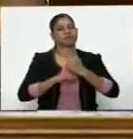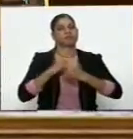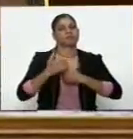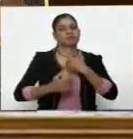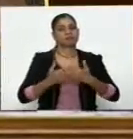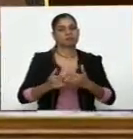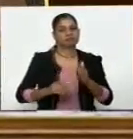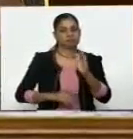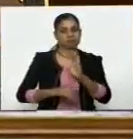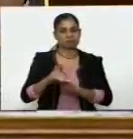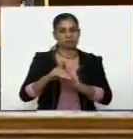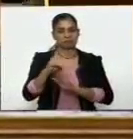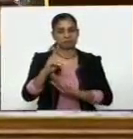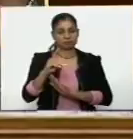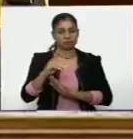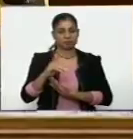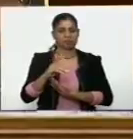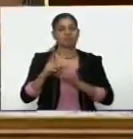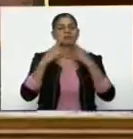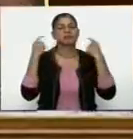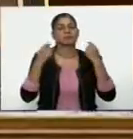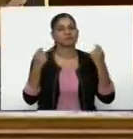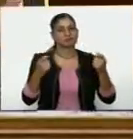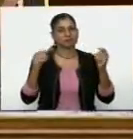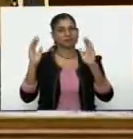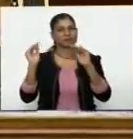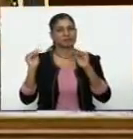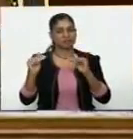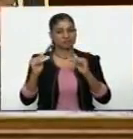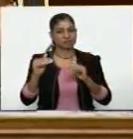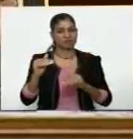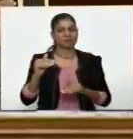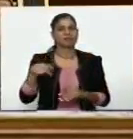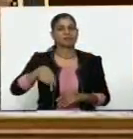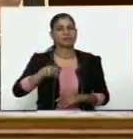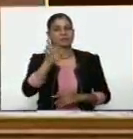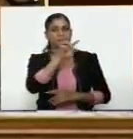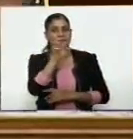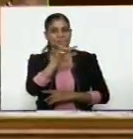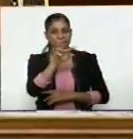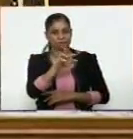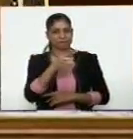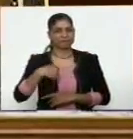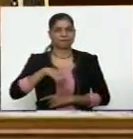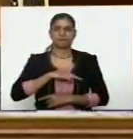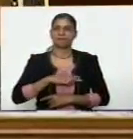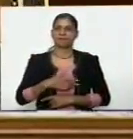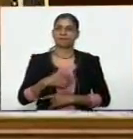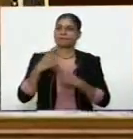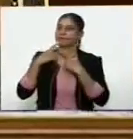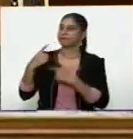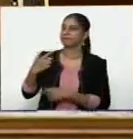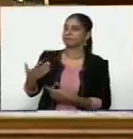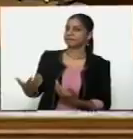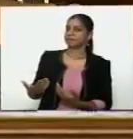y avanzándola. Es un gran mensaje de esperanza y de futuro para nuestro país. Y nosotros le